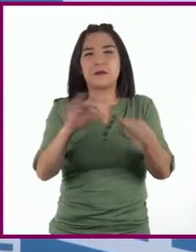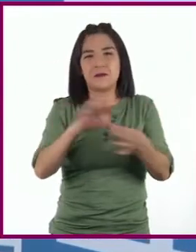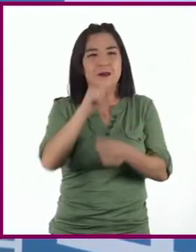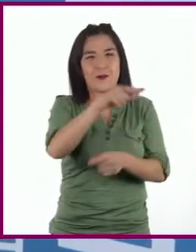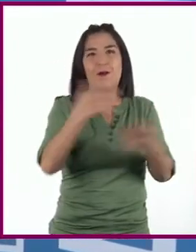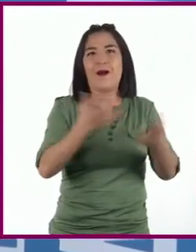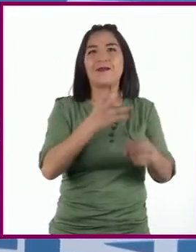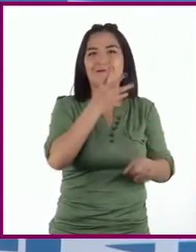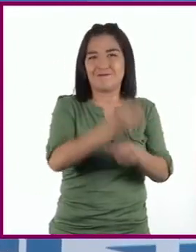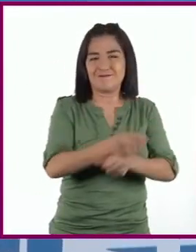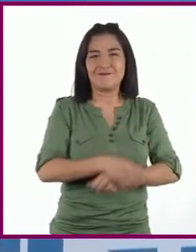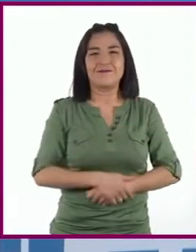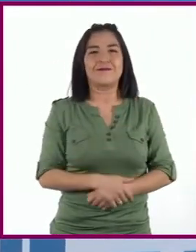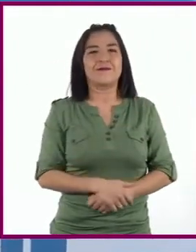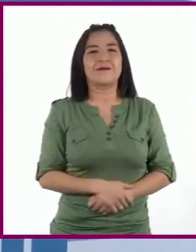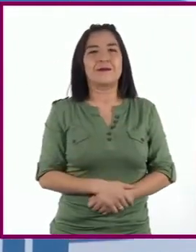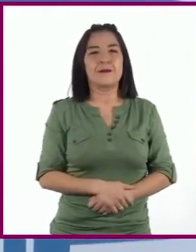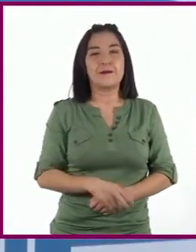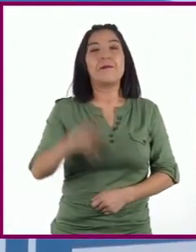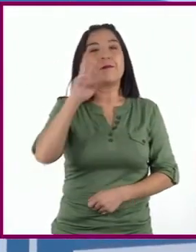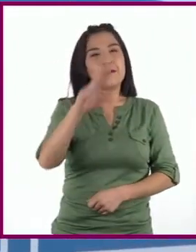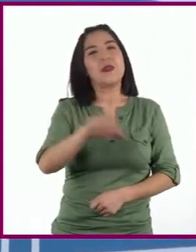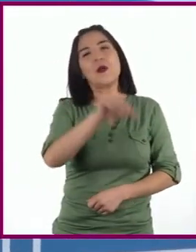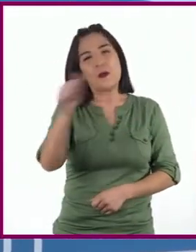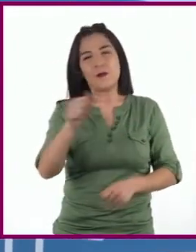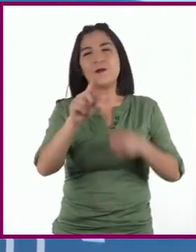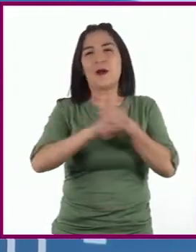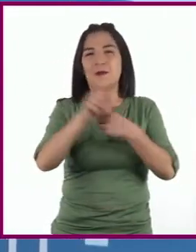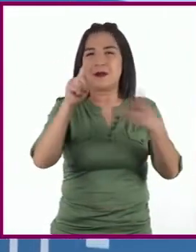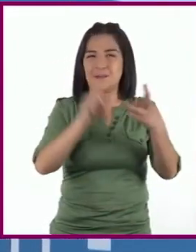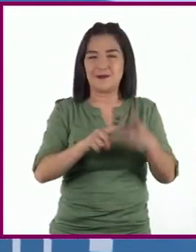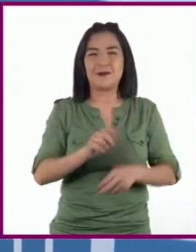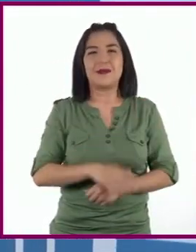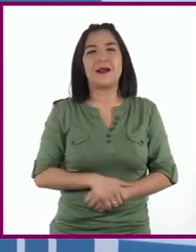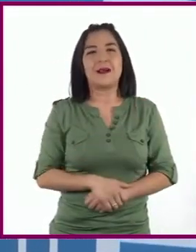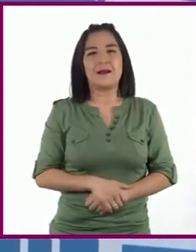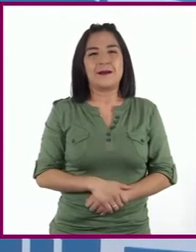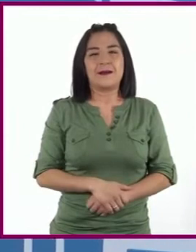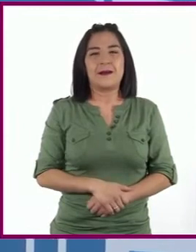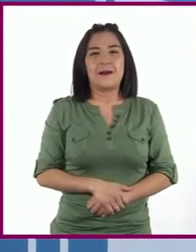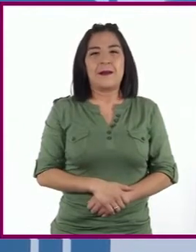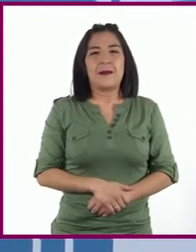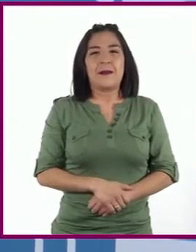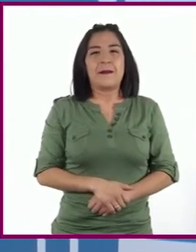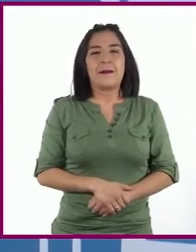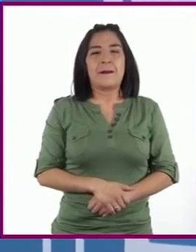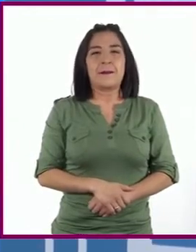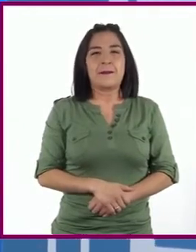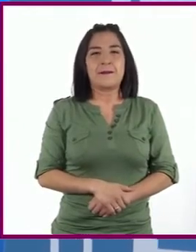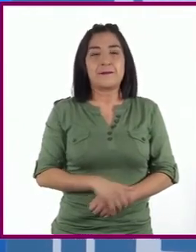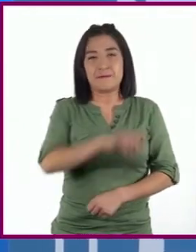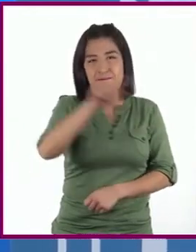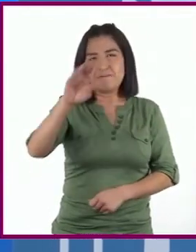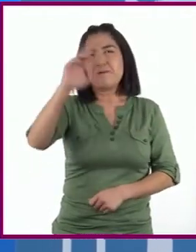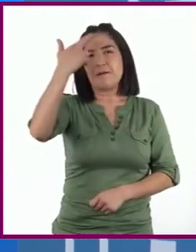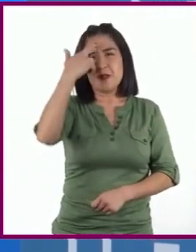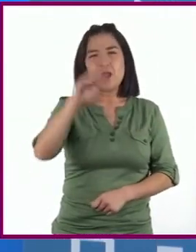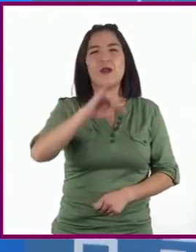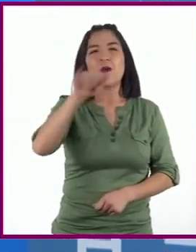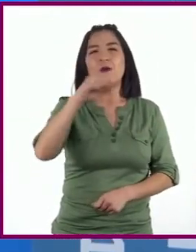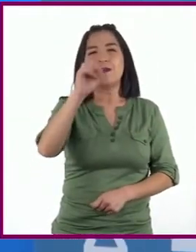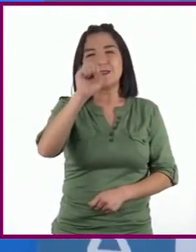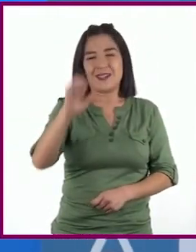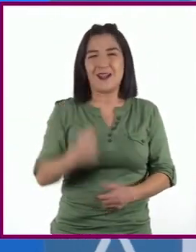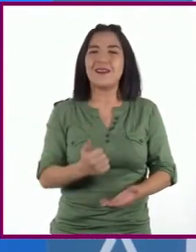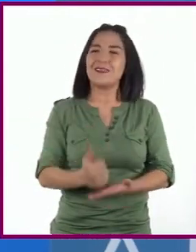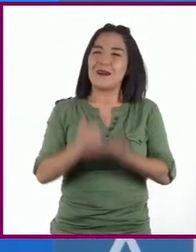hicieron. Veamos la siguiente situación. Situación 3. ¿Recuerdan cuando José le ayudó a su